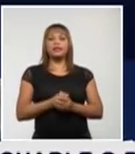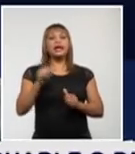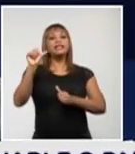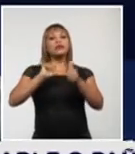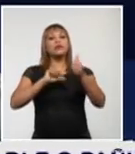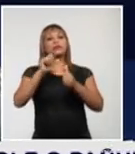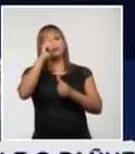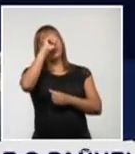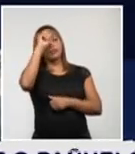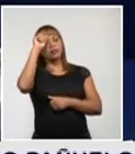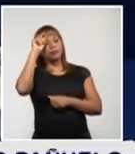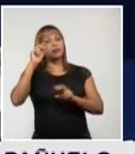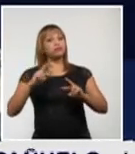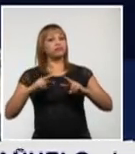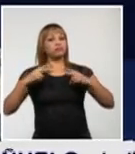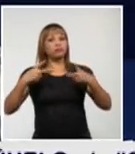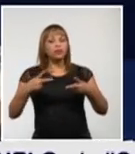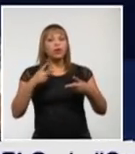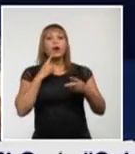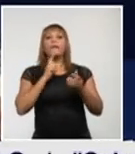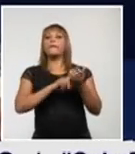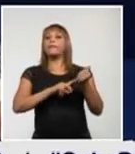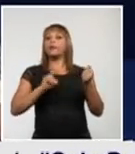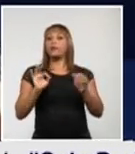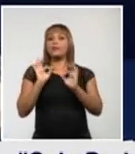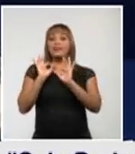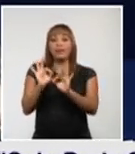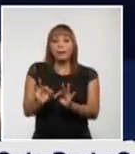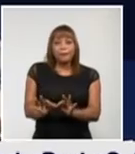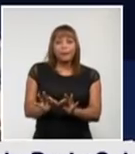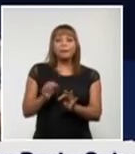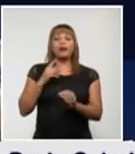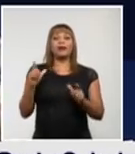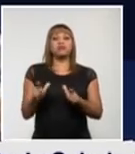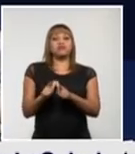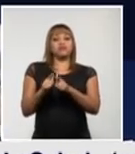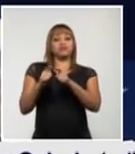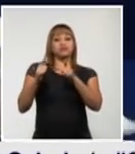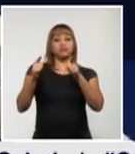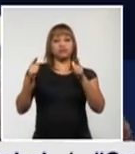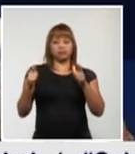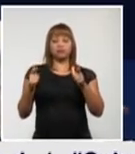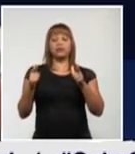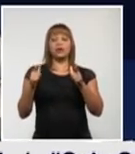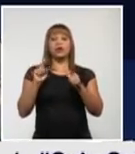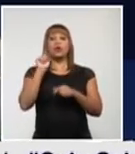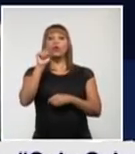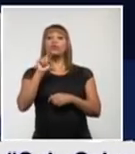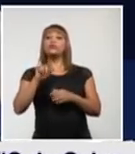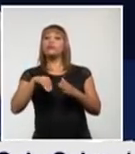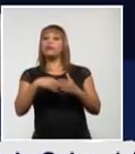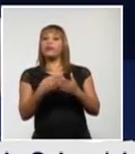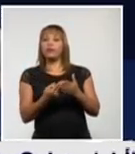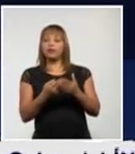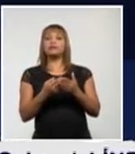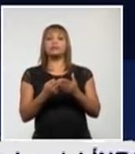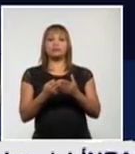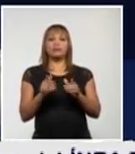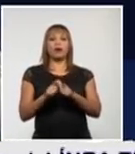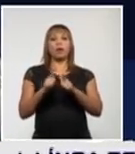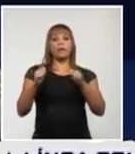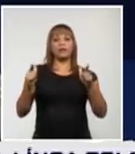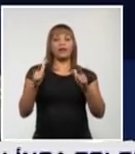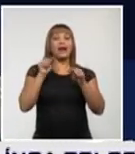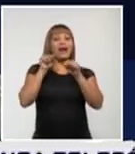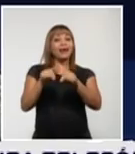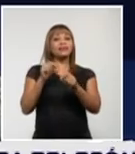una provincia que ha tenido un incremento en los últimos días, donde se